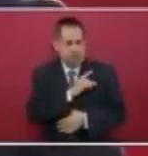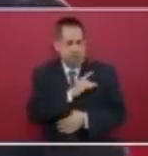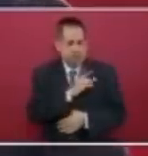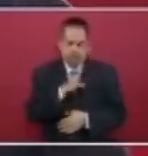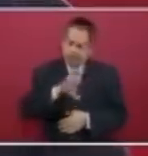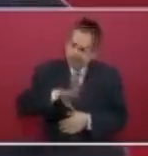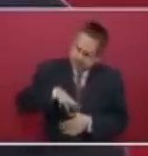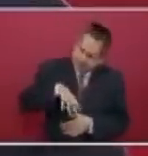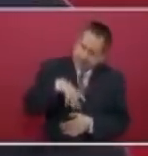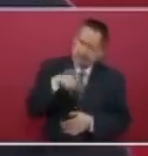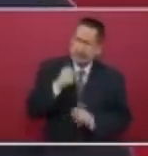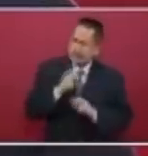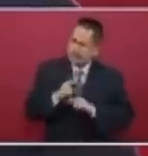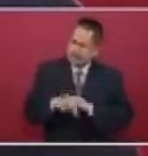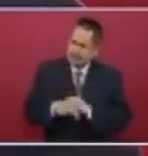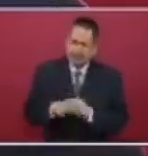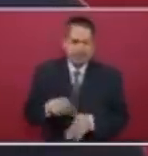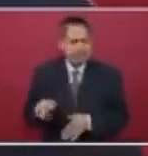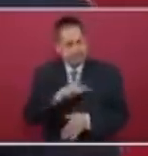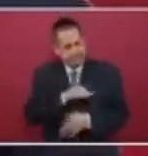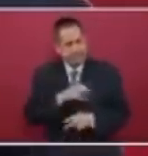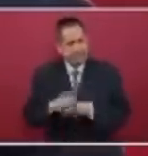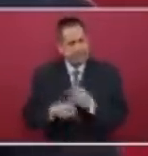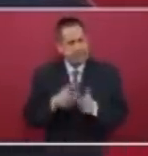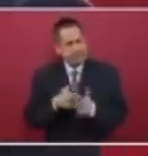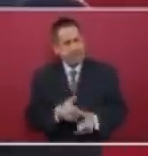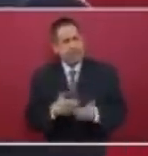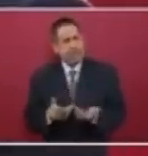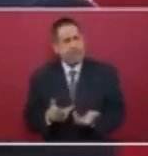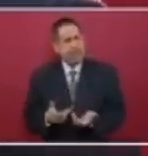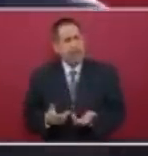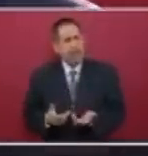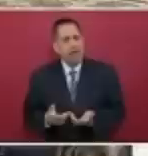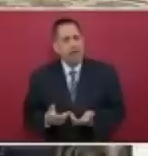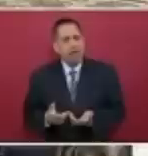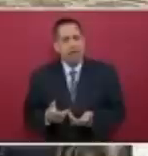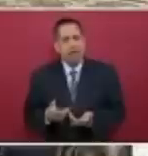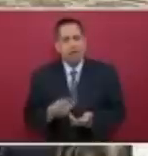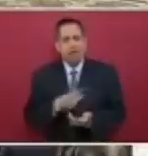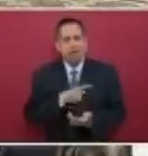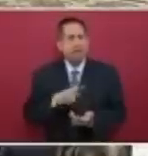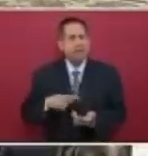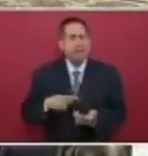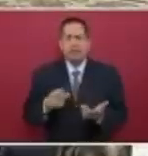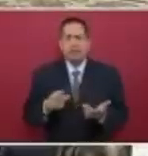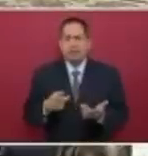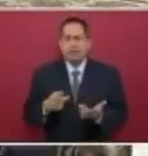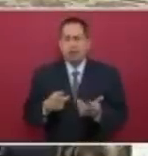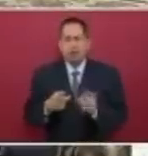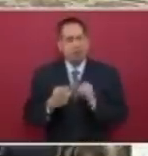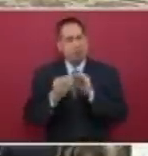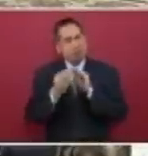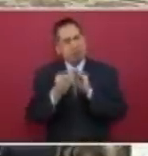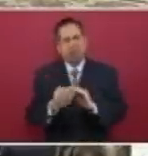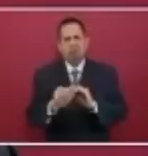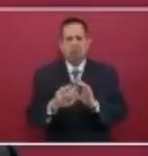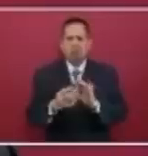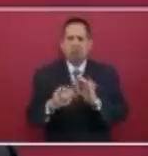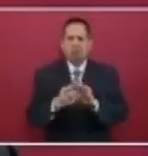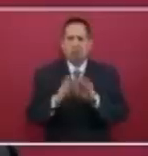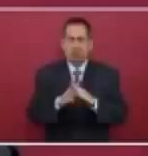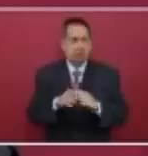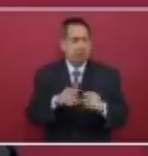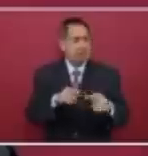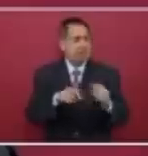eso hay que este y enfrentarse a las